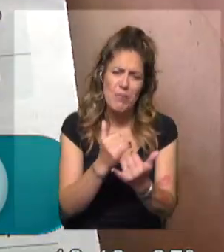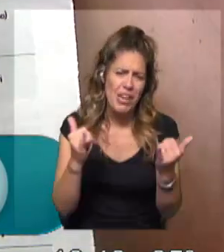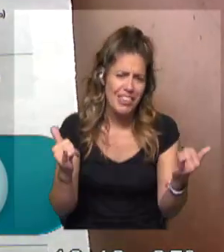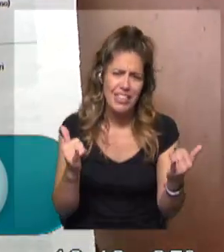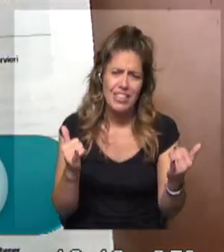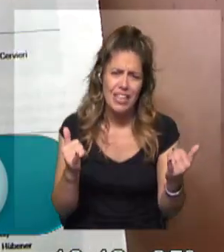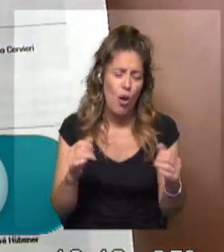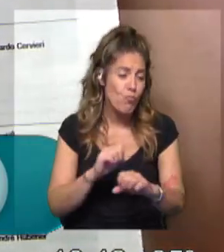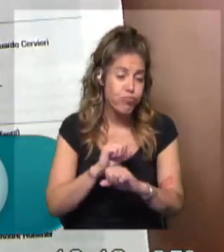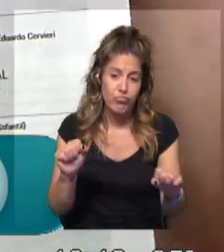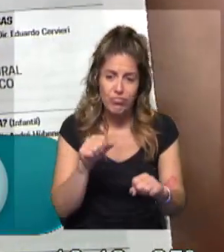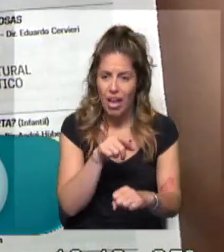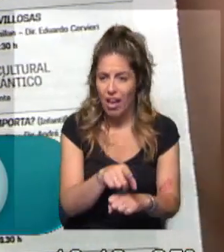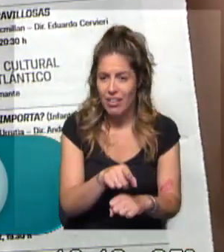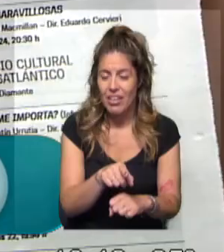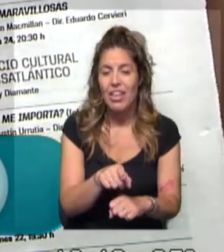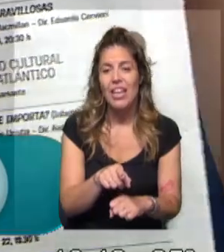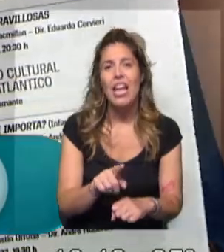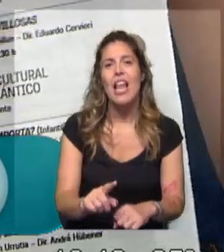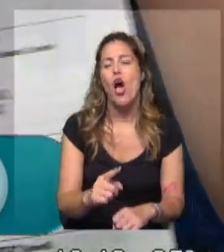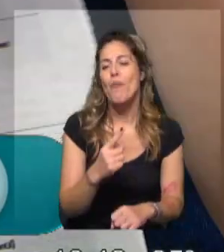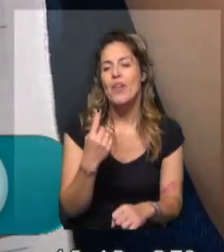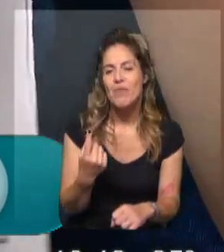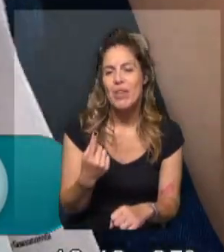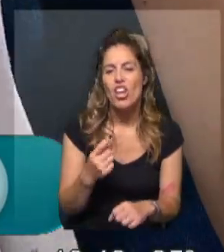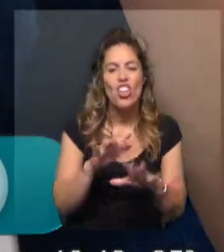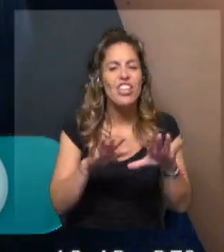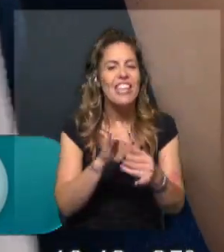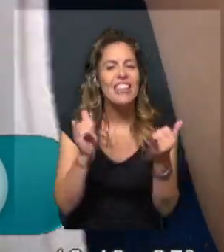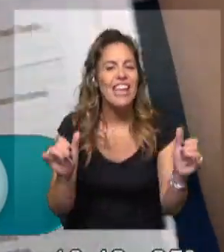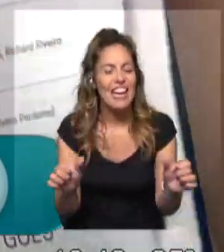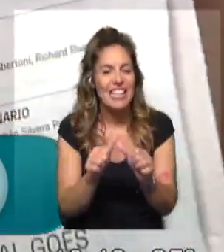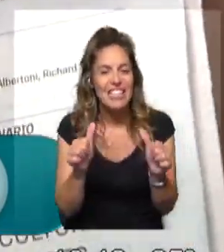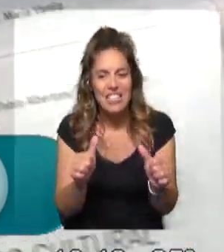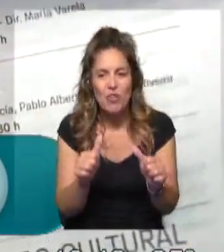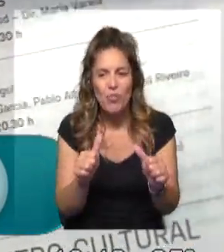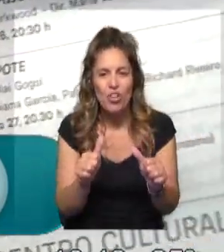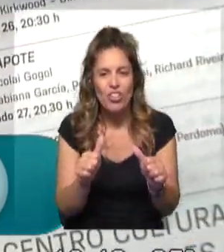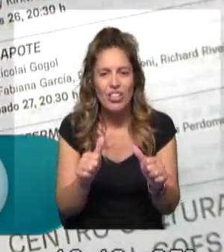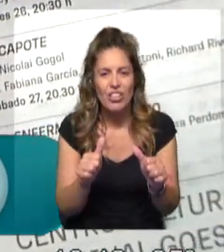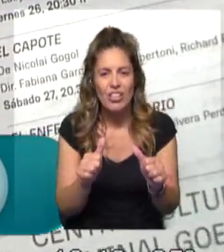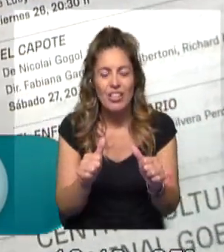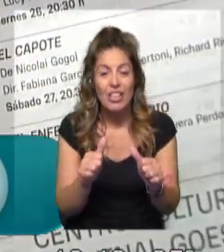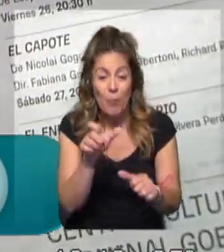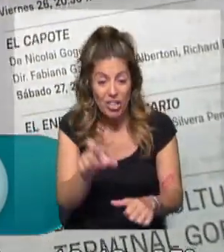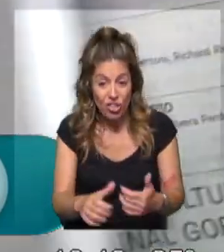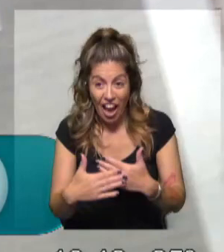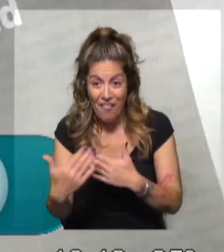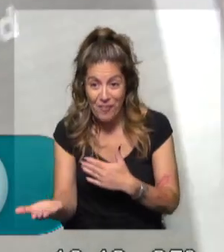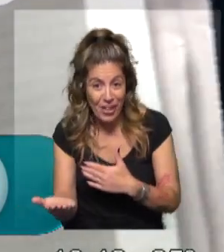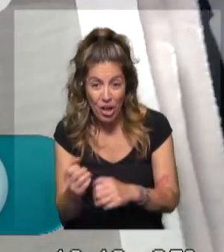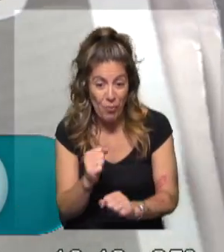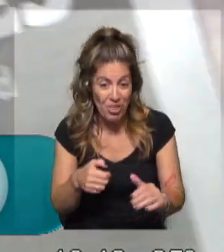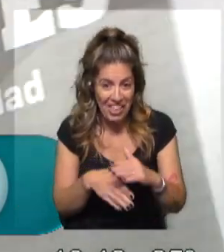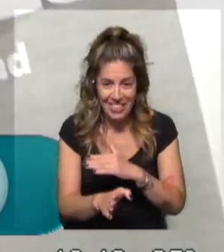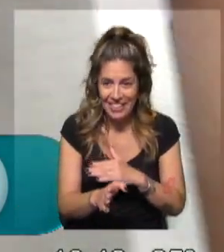un ¡puff! Explotó. Explotó. Y de aquellos primeros 10 días que hicimos, después... Sí, que se quedaba gente afuera de las funciones. Sí, sí, sí. Impresionante. Y se